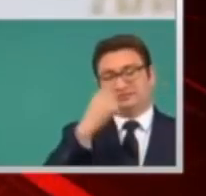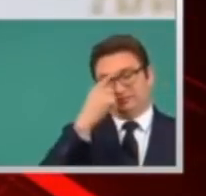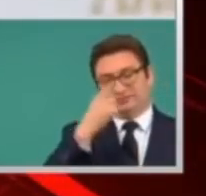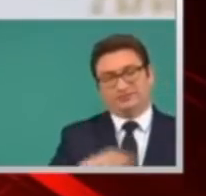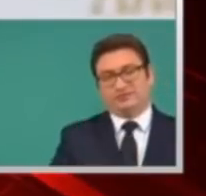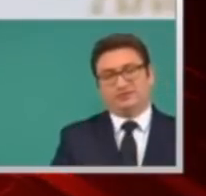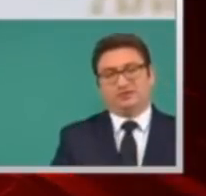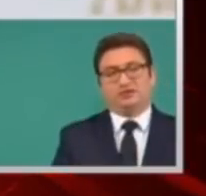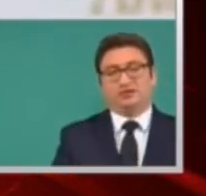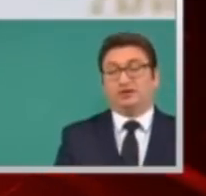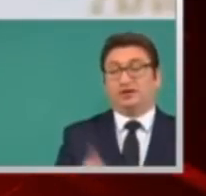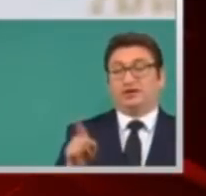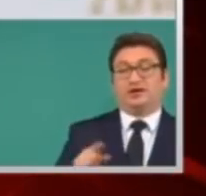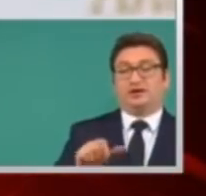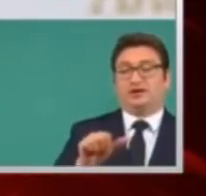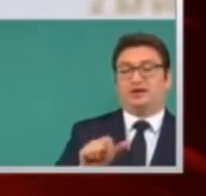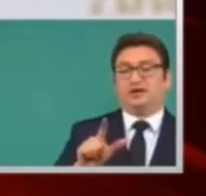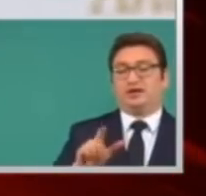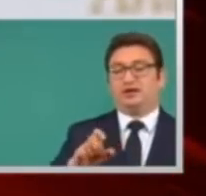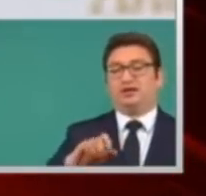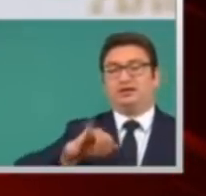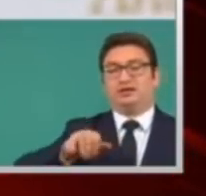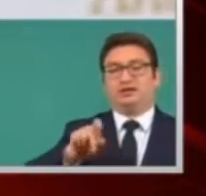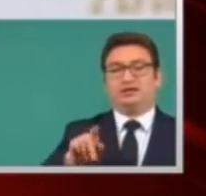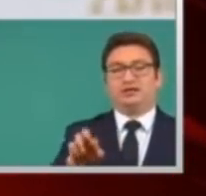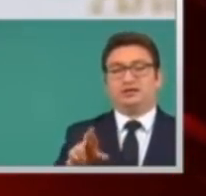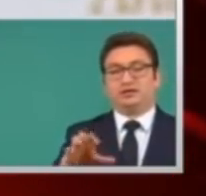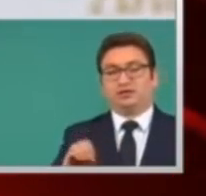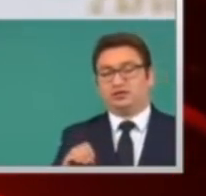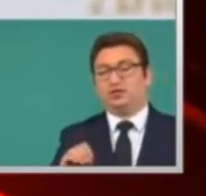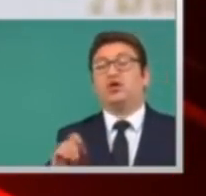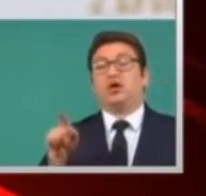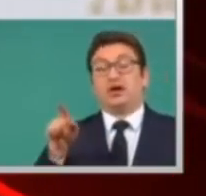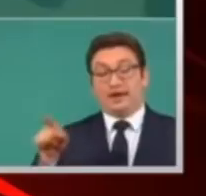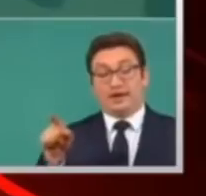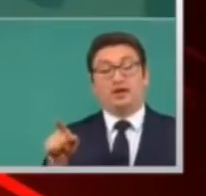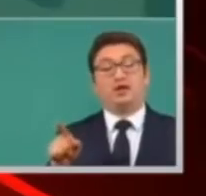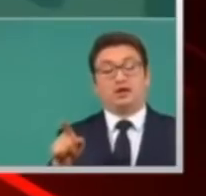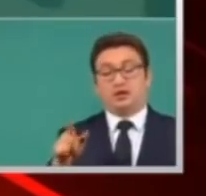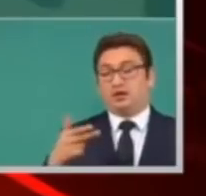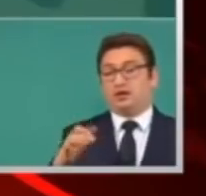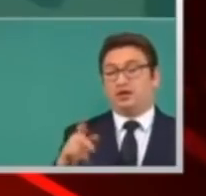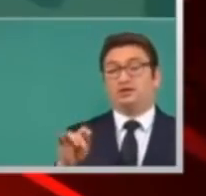alejandro gertz en su nombre recto e íntegro